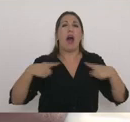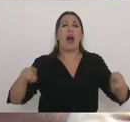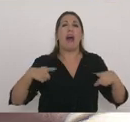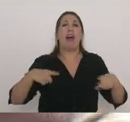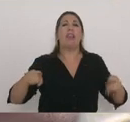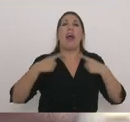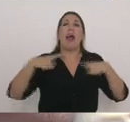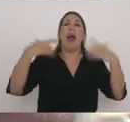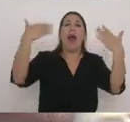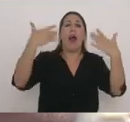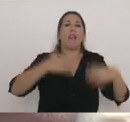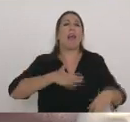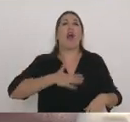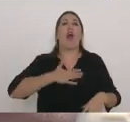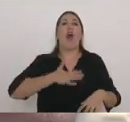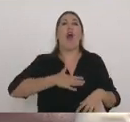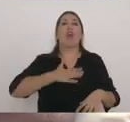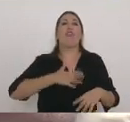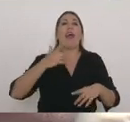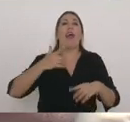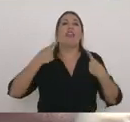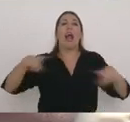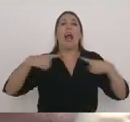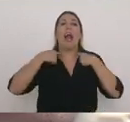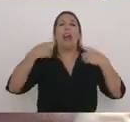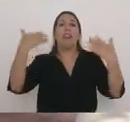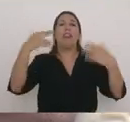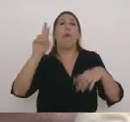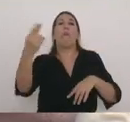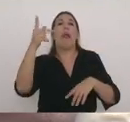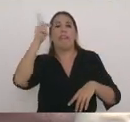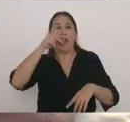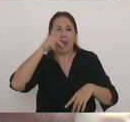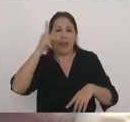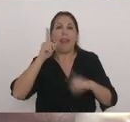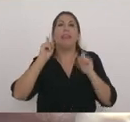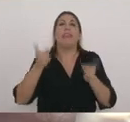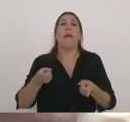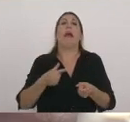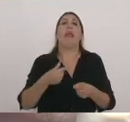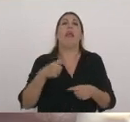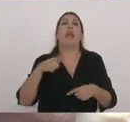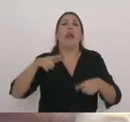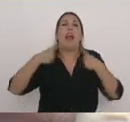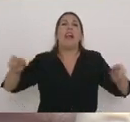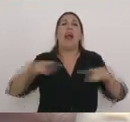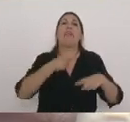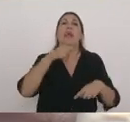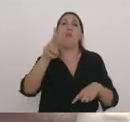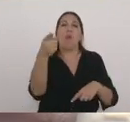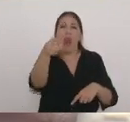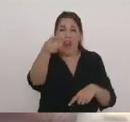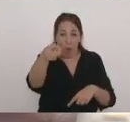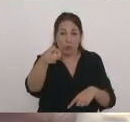alegrándose por la muerte de Néstor y deseándole la muerte a usted,